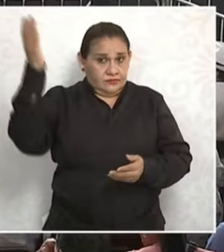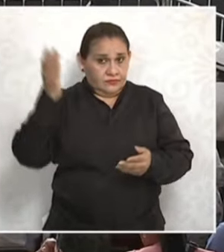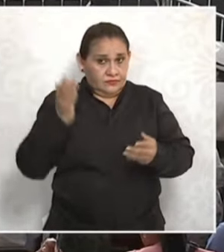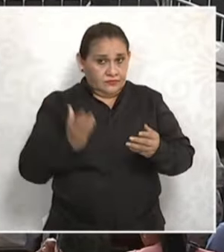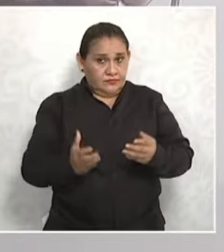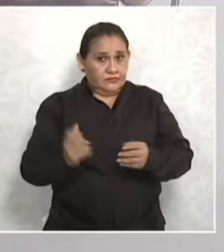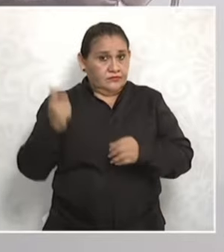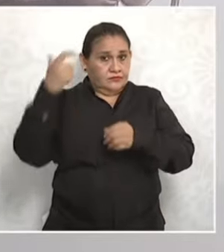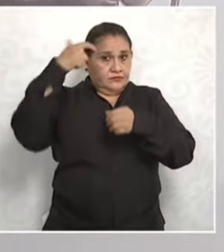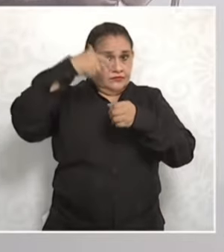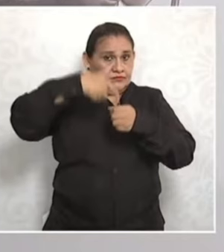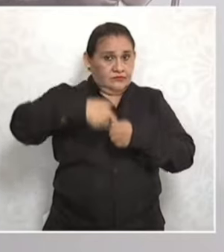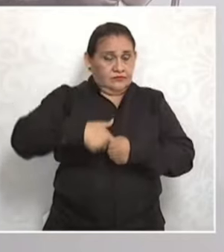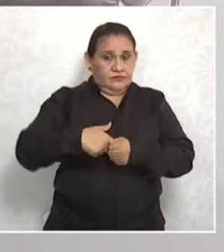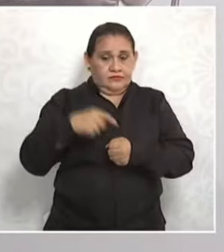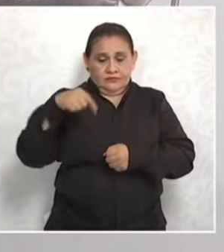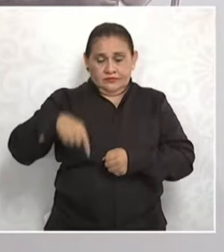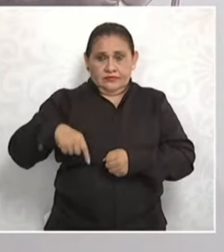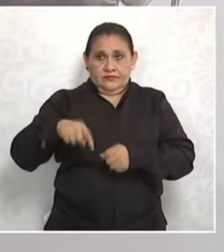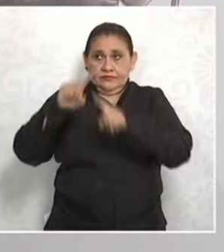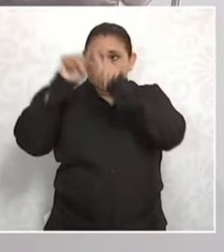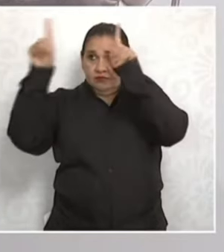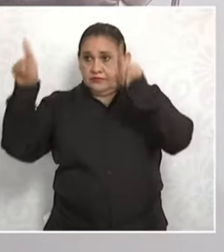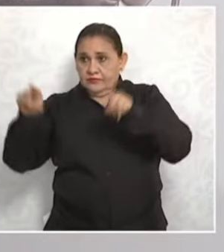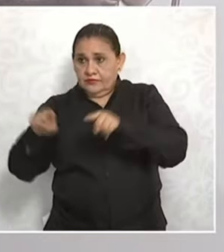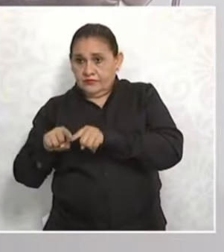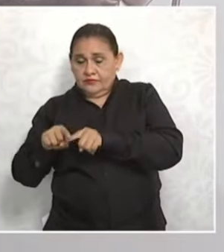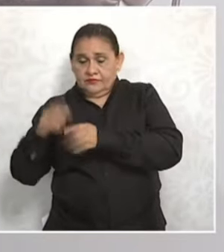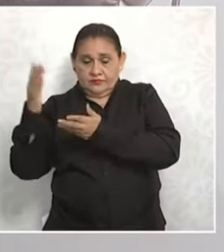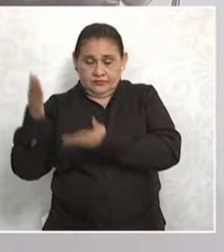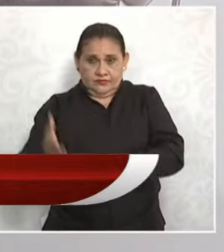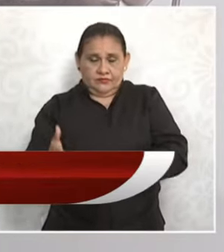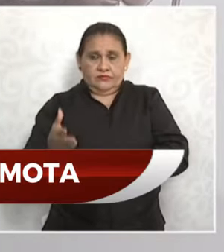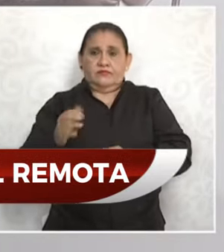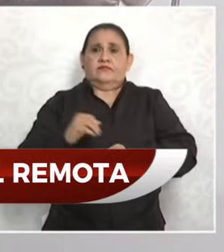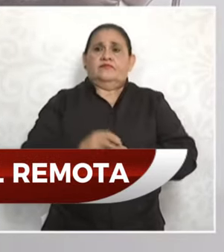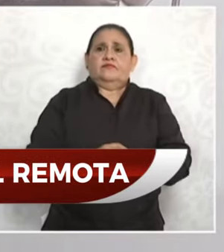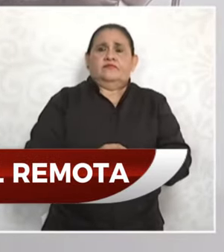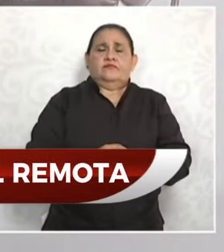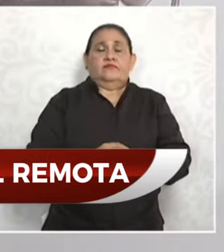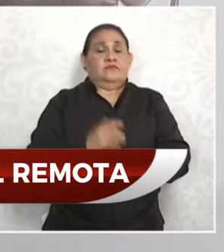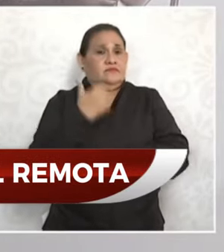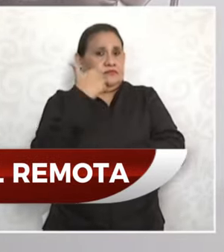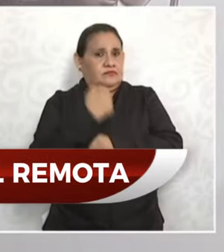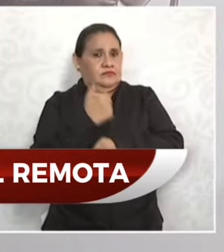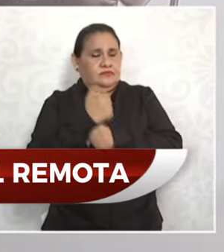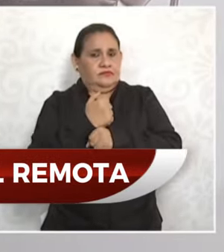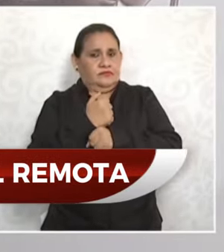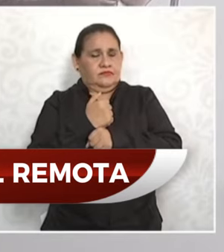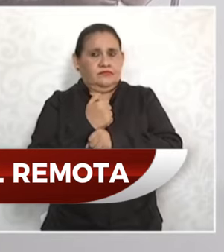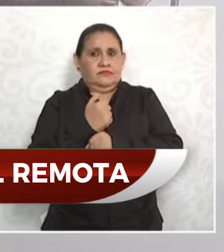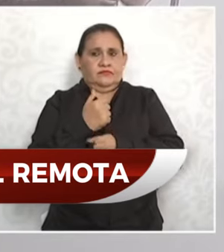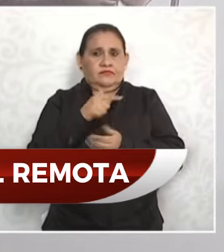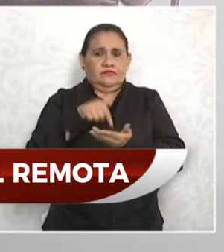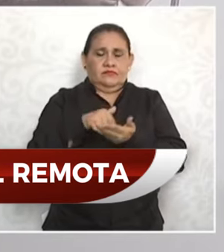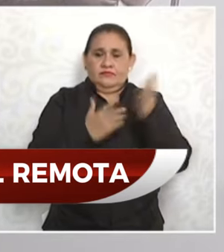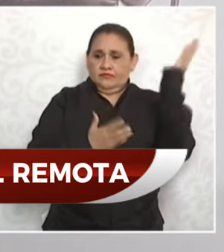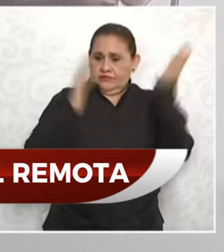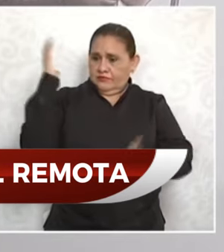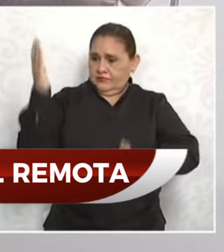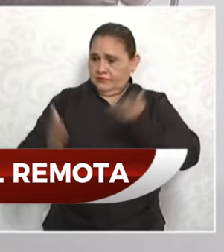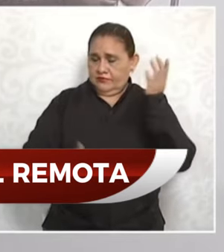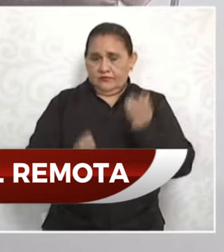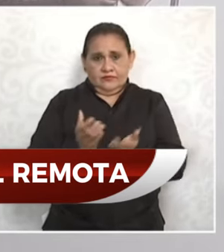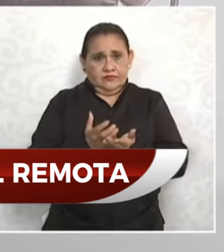de Yucatán. Tiene el mayor flujo de contenedores en el sureste. Es el sexto destino de cruceros en México y conecta con